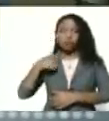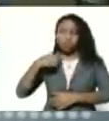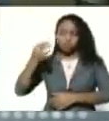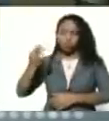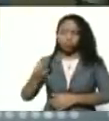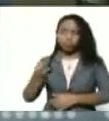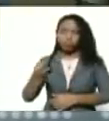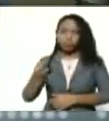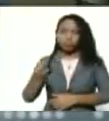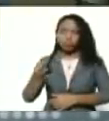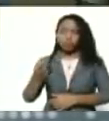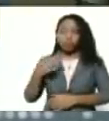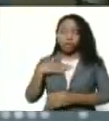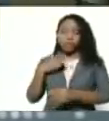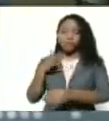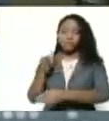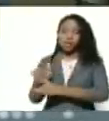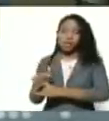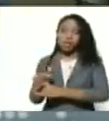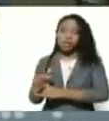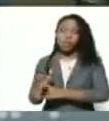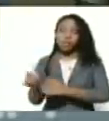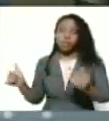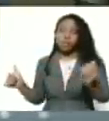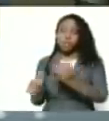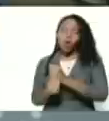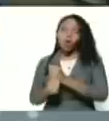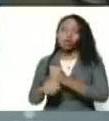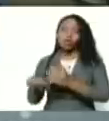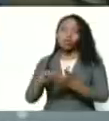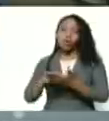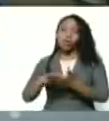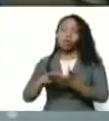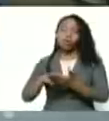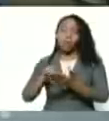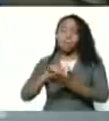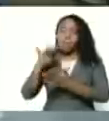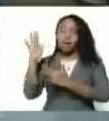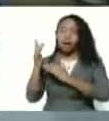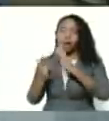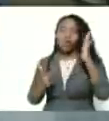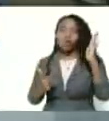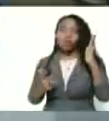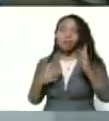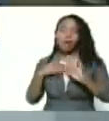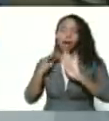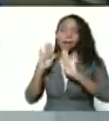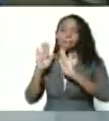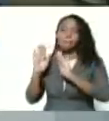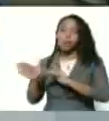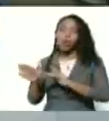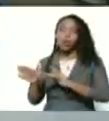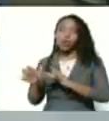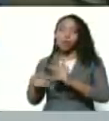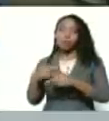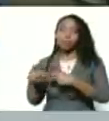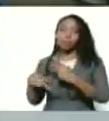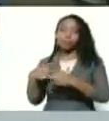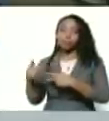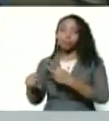seguridad que vamos a encontrar soluciones milagrosas para apoyar a los productores de